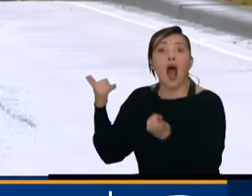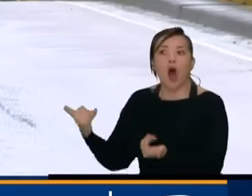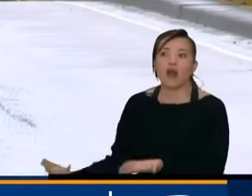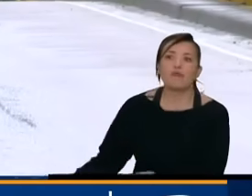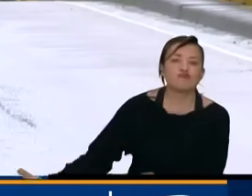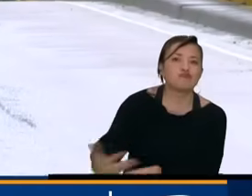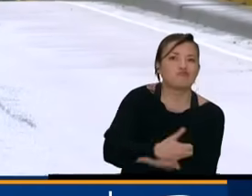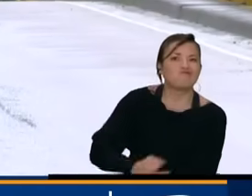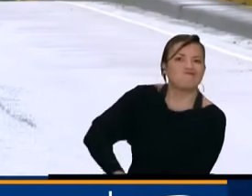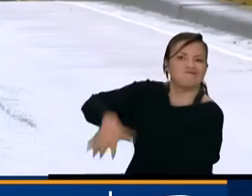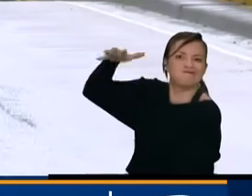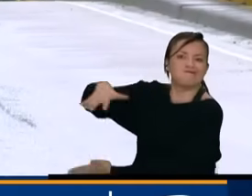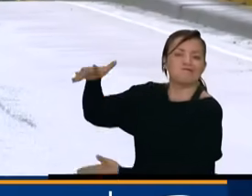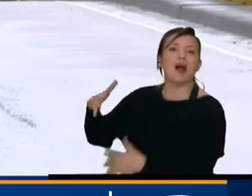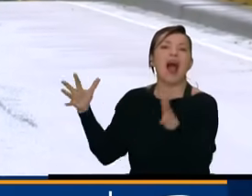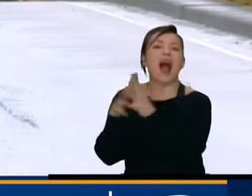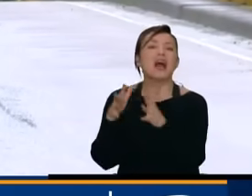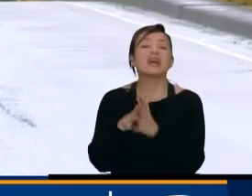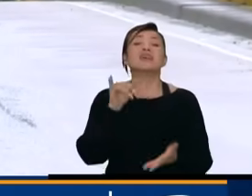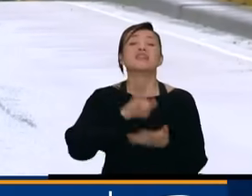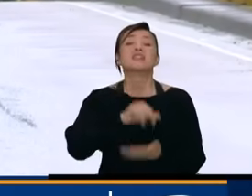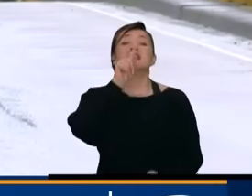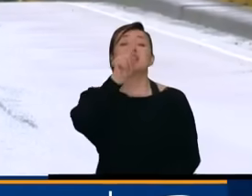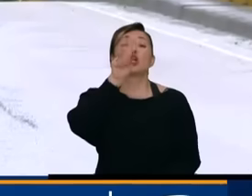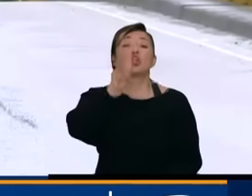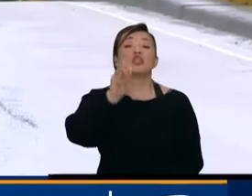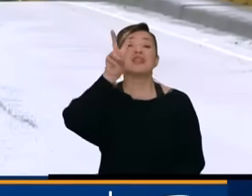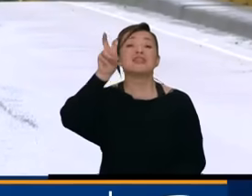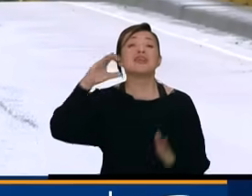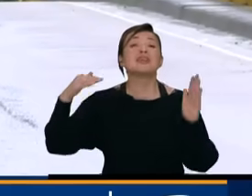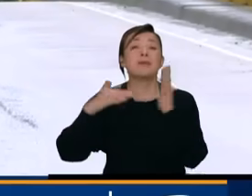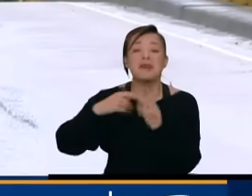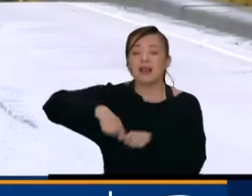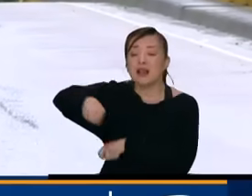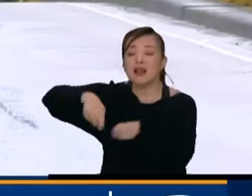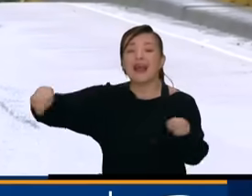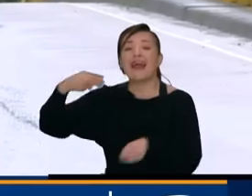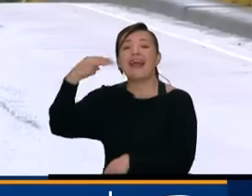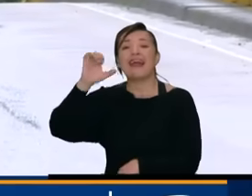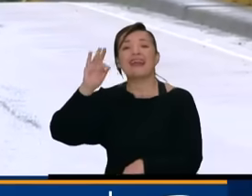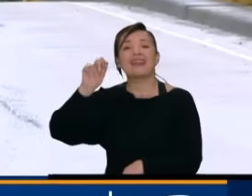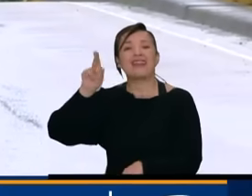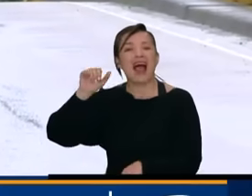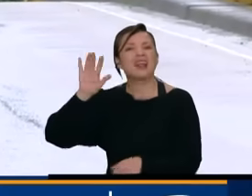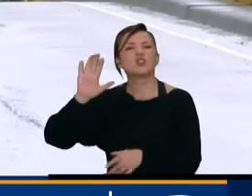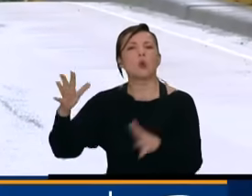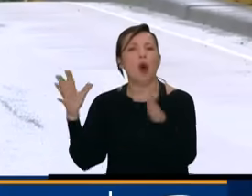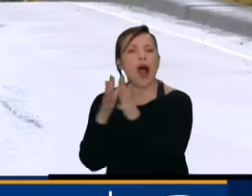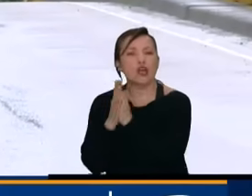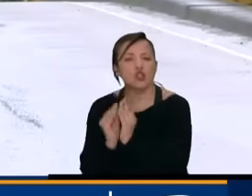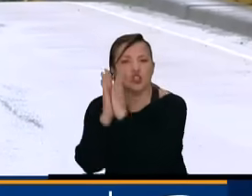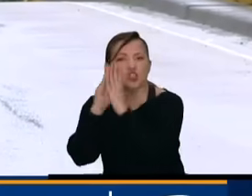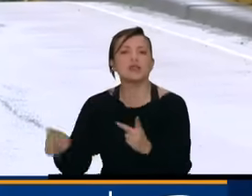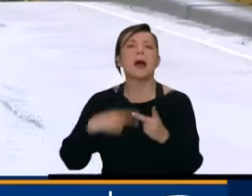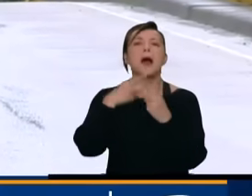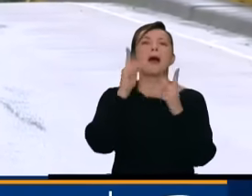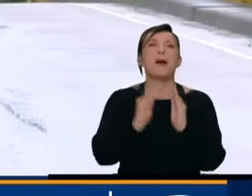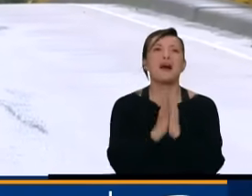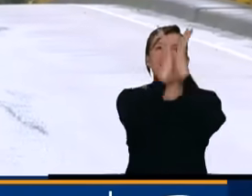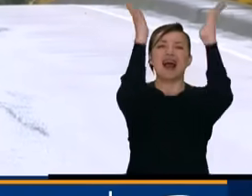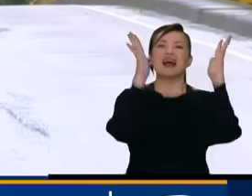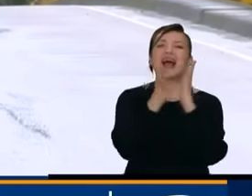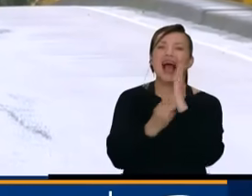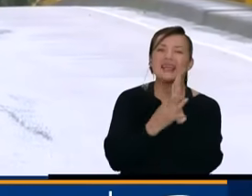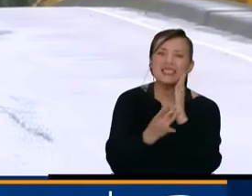arrocera, más de 187 mil hectáreas sembradas, más de 80 mil hectáreas de palma, más de 2.100.000 cabezas de ganado que tenemos